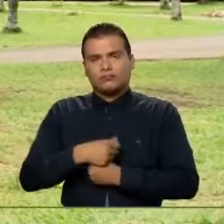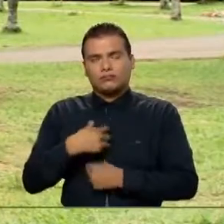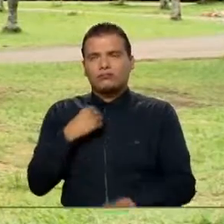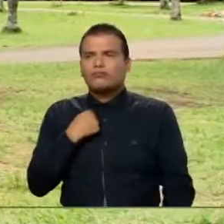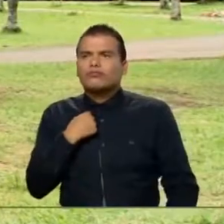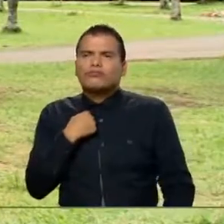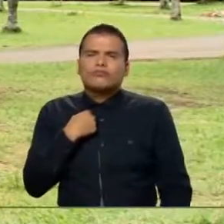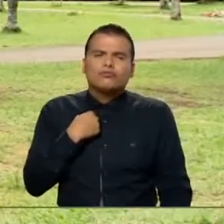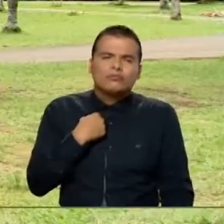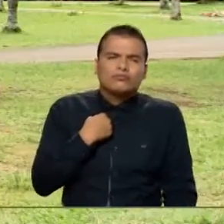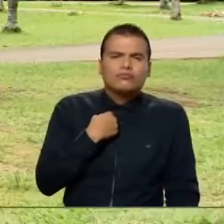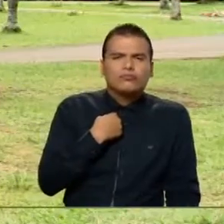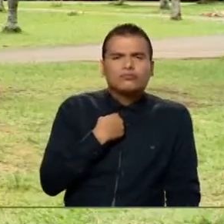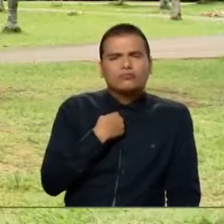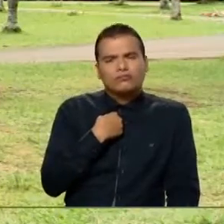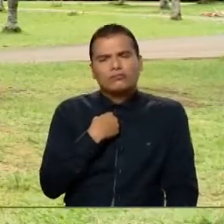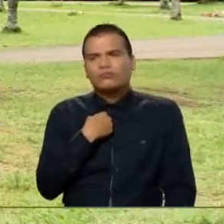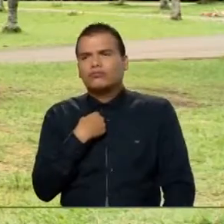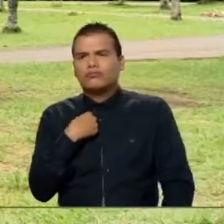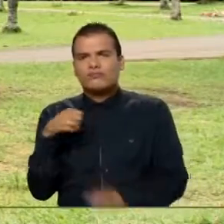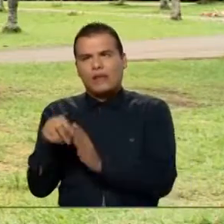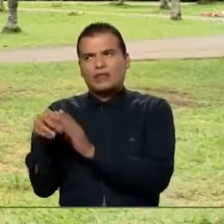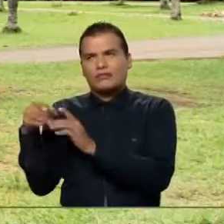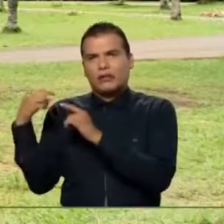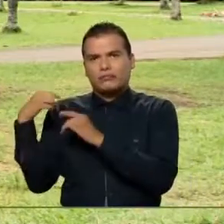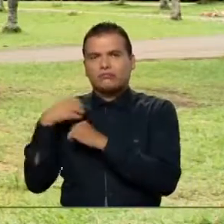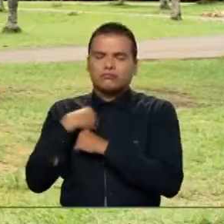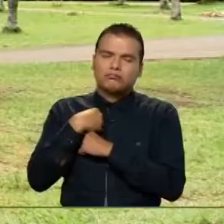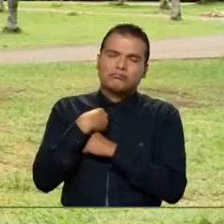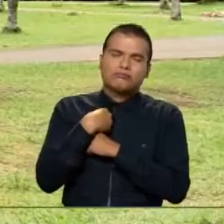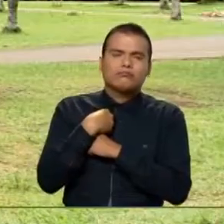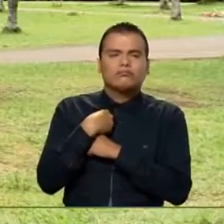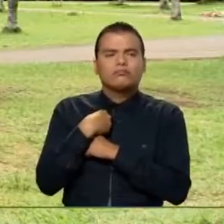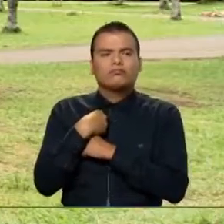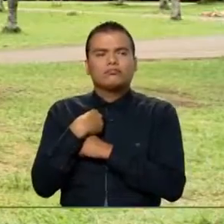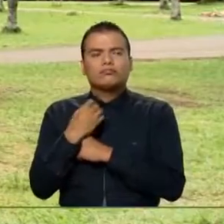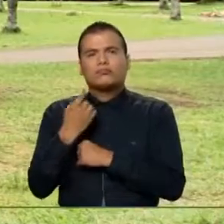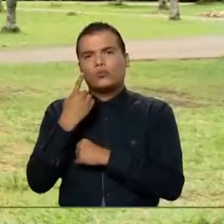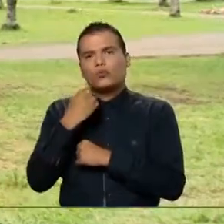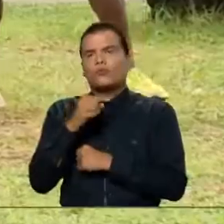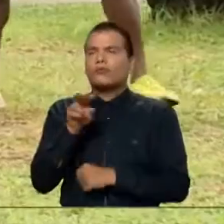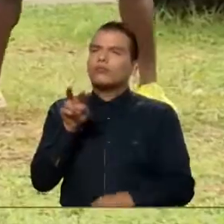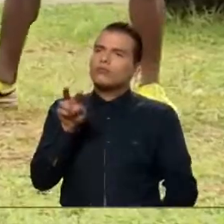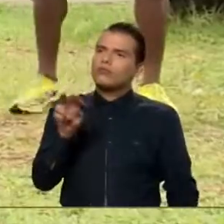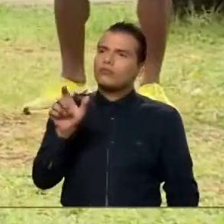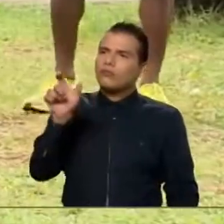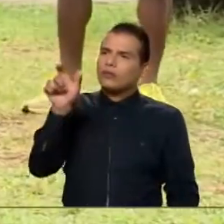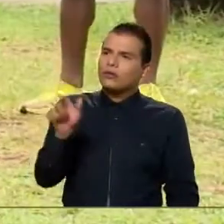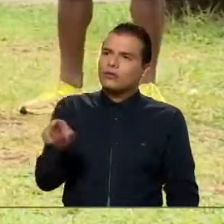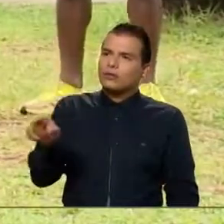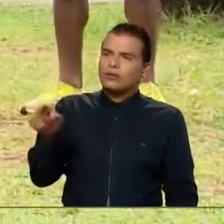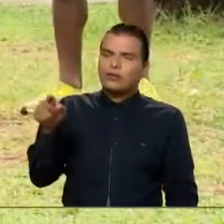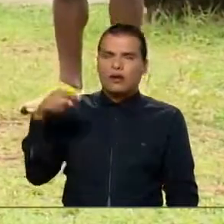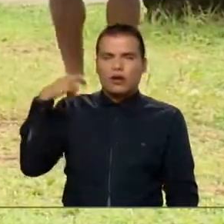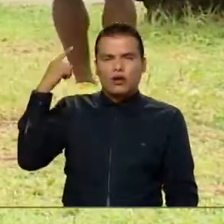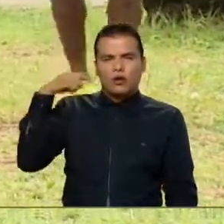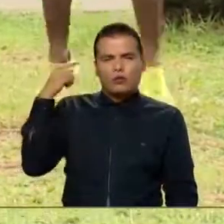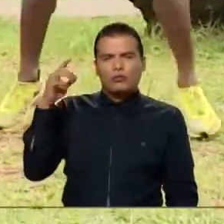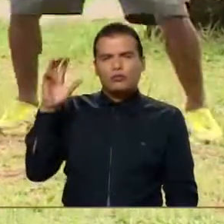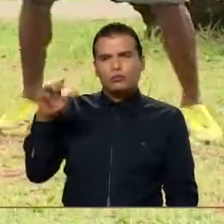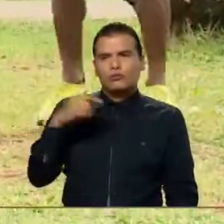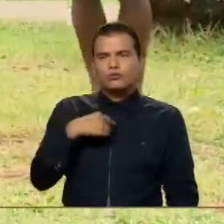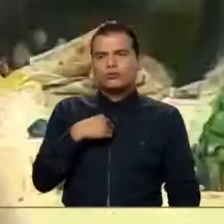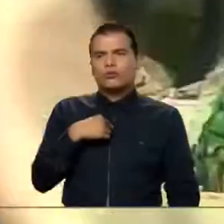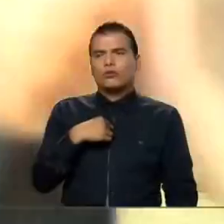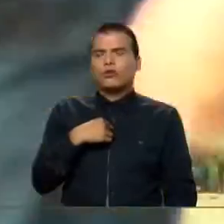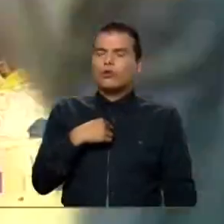costal. Un día vi en un espejo de una panadería un loco y nunca pensé que ese loco